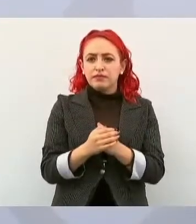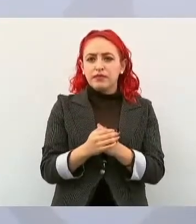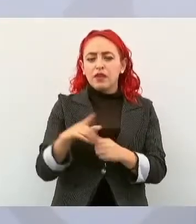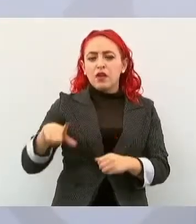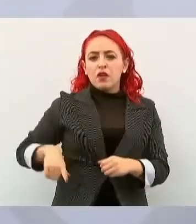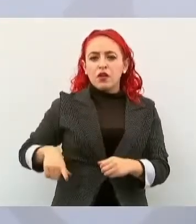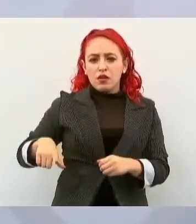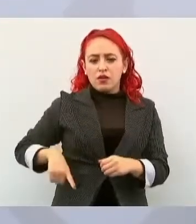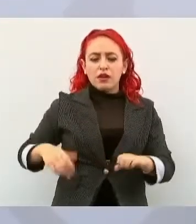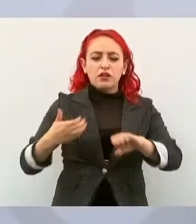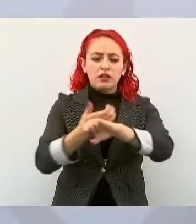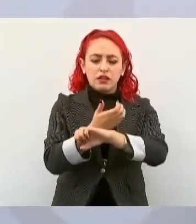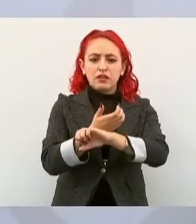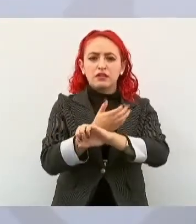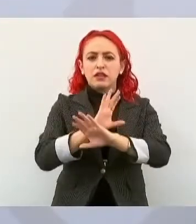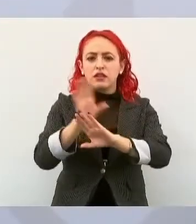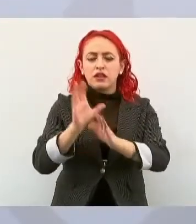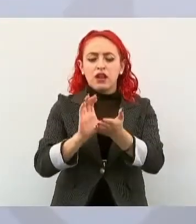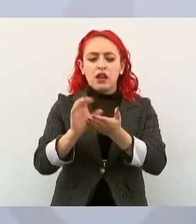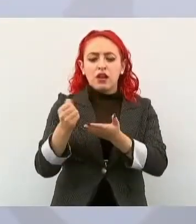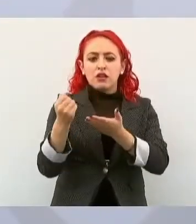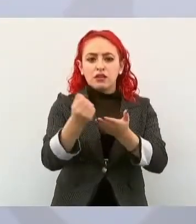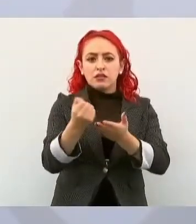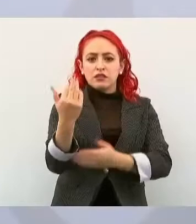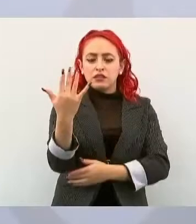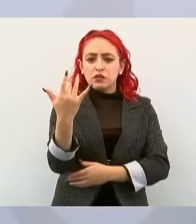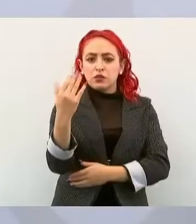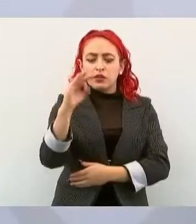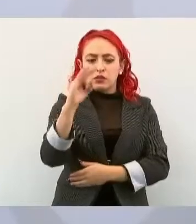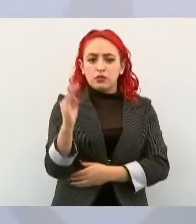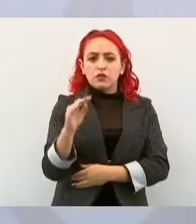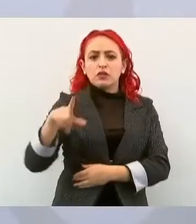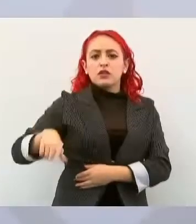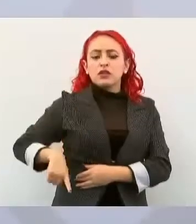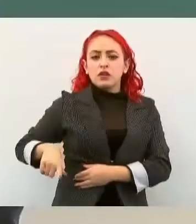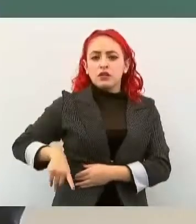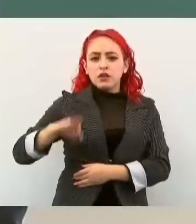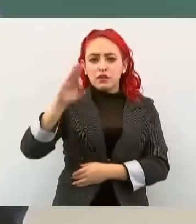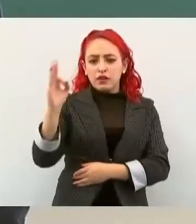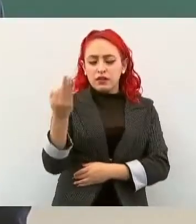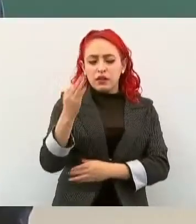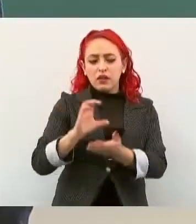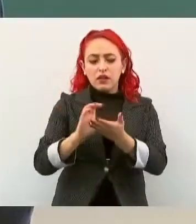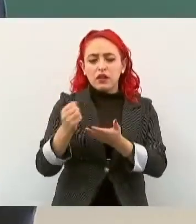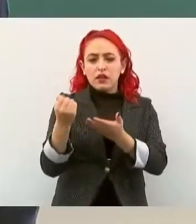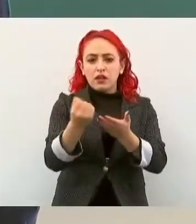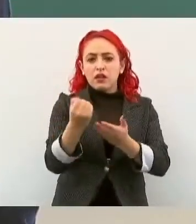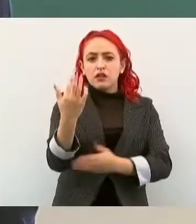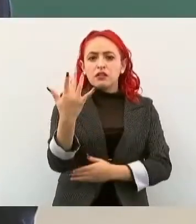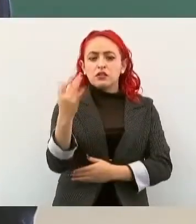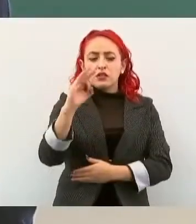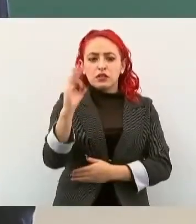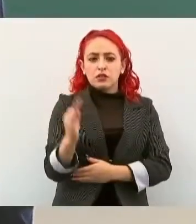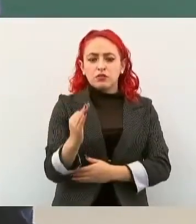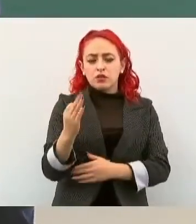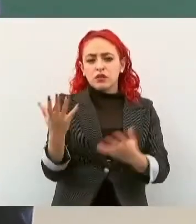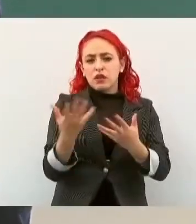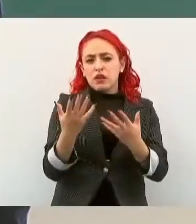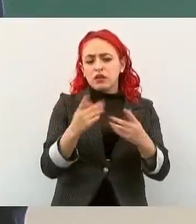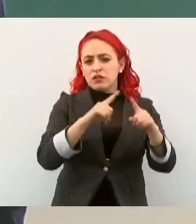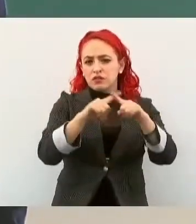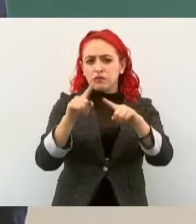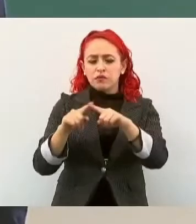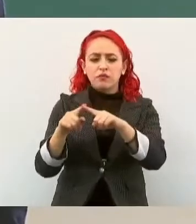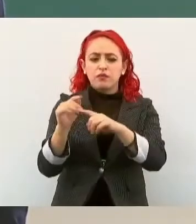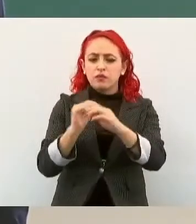el gobierno del estado va a aportar 50%, el gobierno federal 50%, y ya se hace universal porque